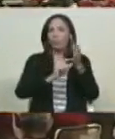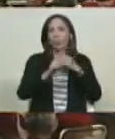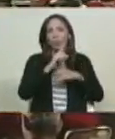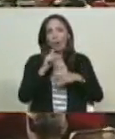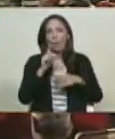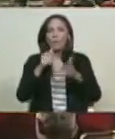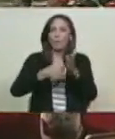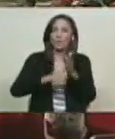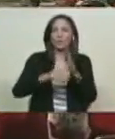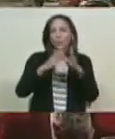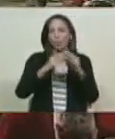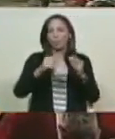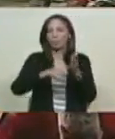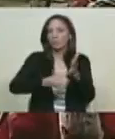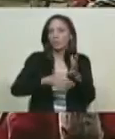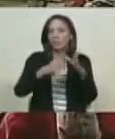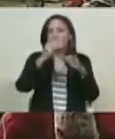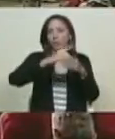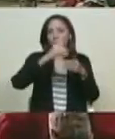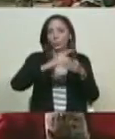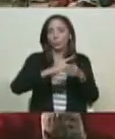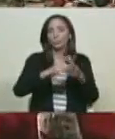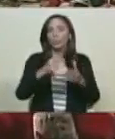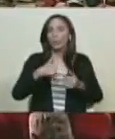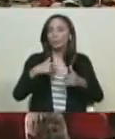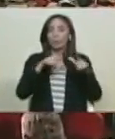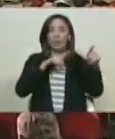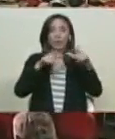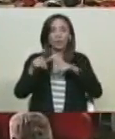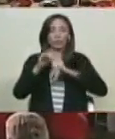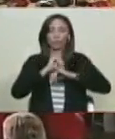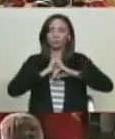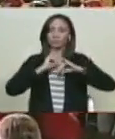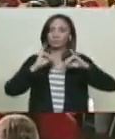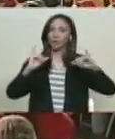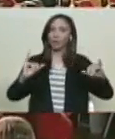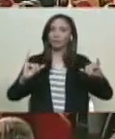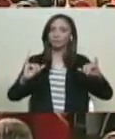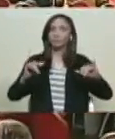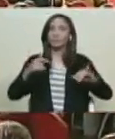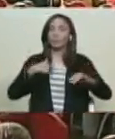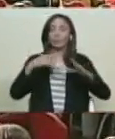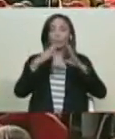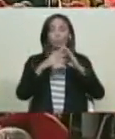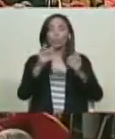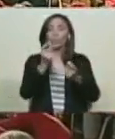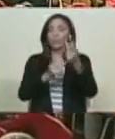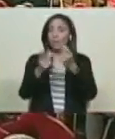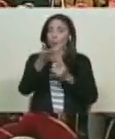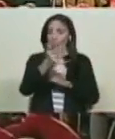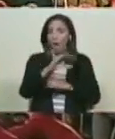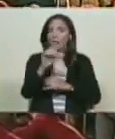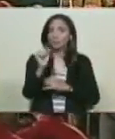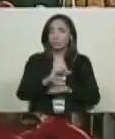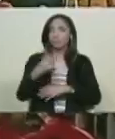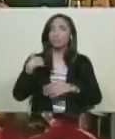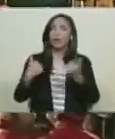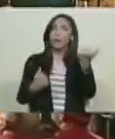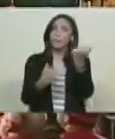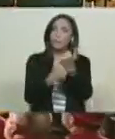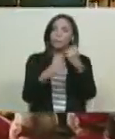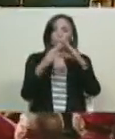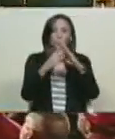hermanos transportistas, yo estoy listo y tengo los recursos para apoyar al gremio